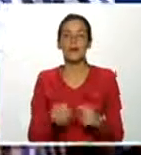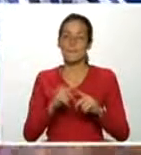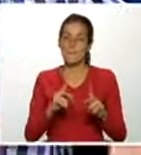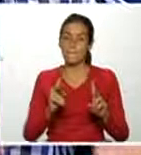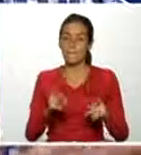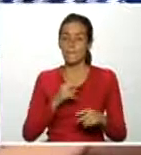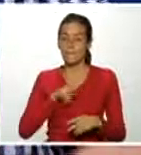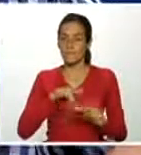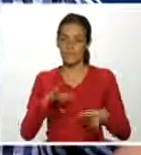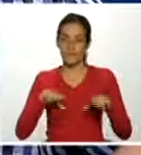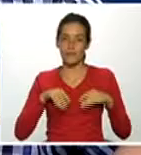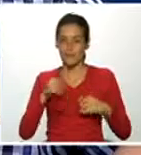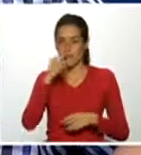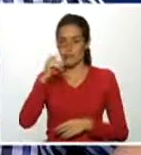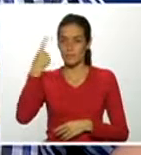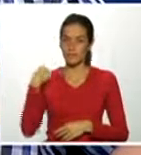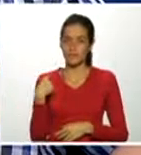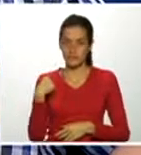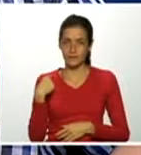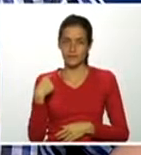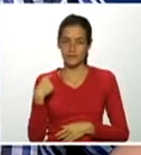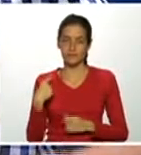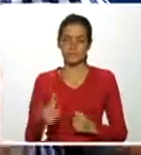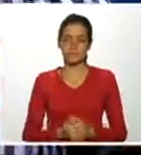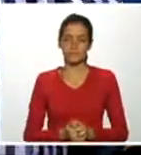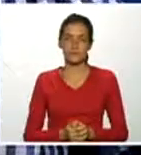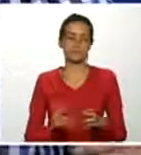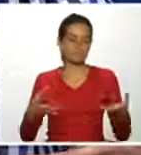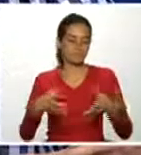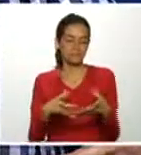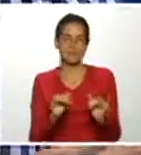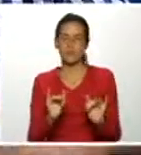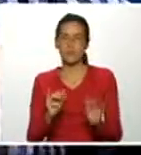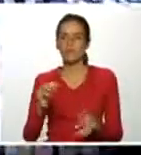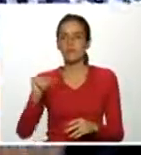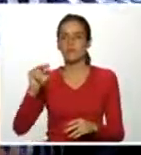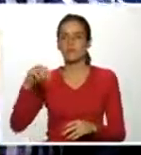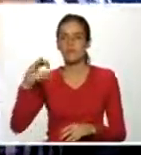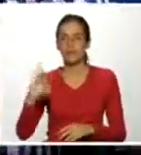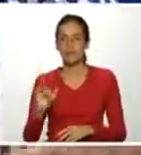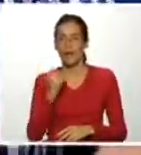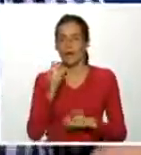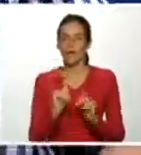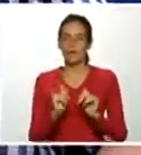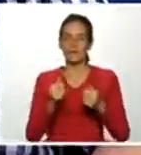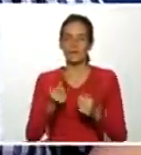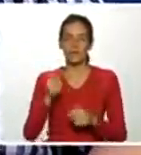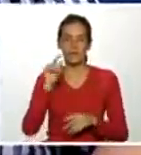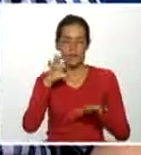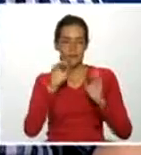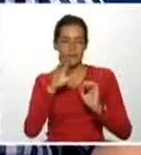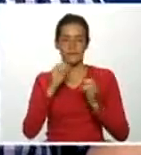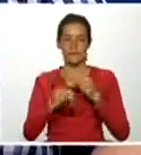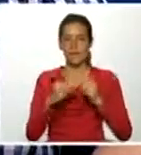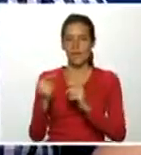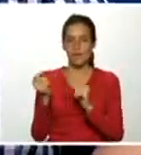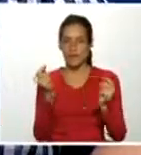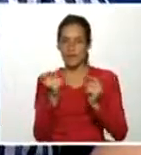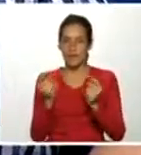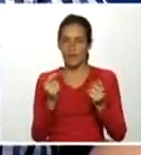pero lo asumimos desde el año pasado. Y nos reunimos en INSES, empezamos a formarnos, a revisar, a